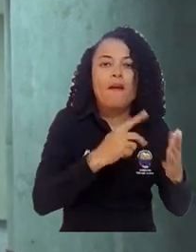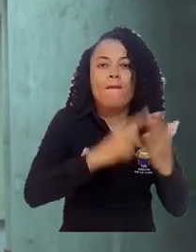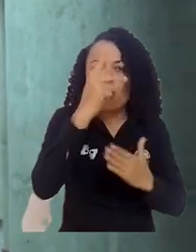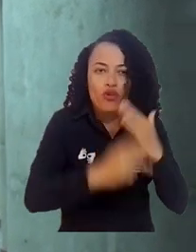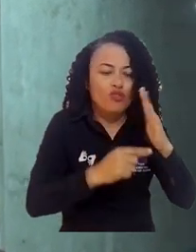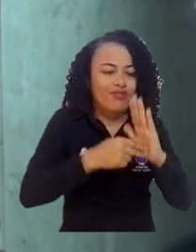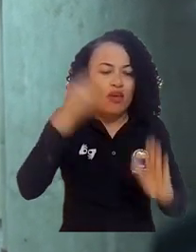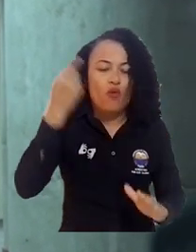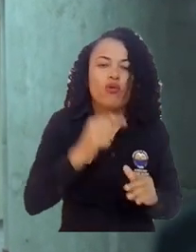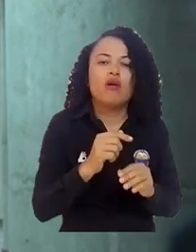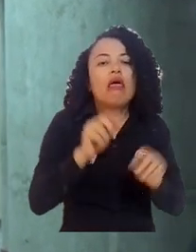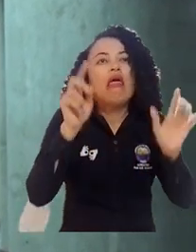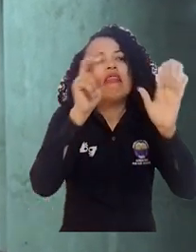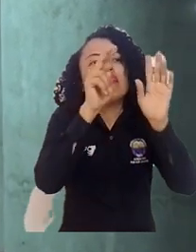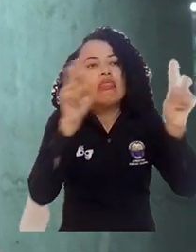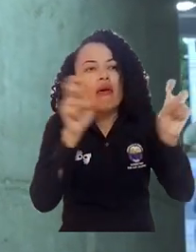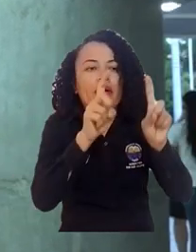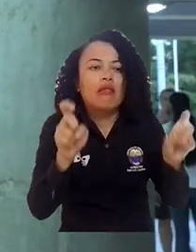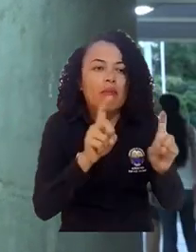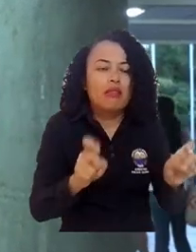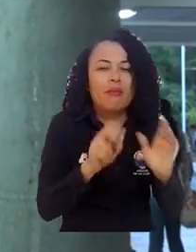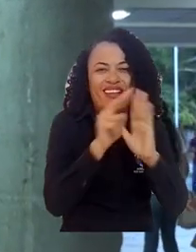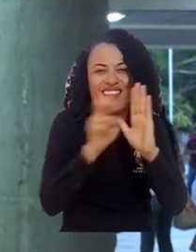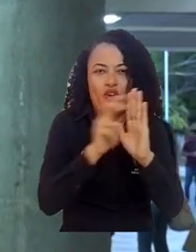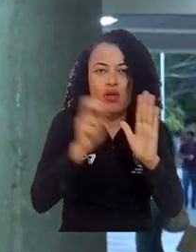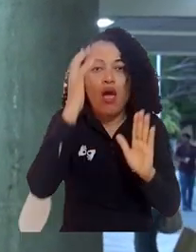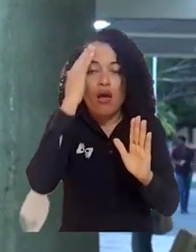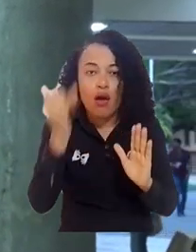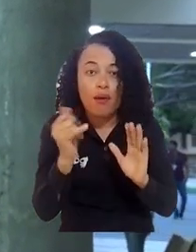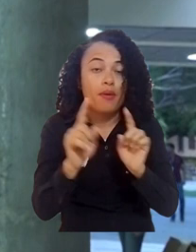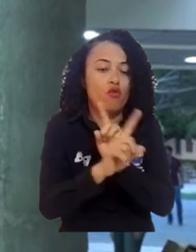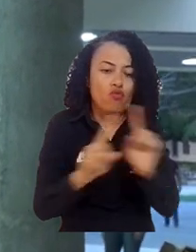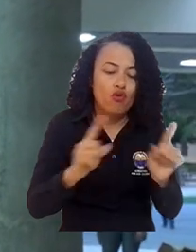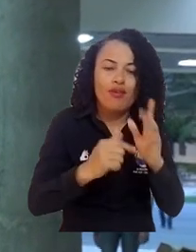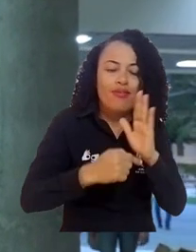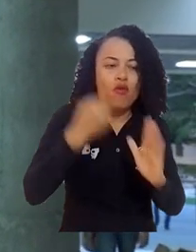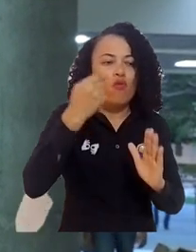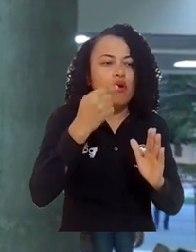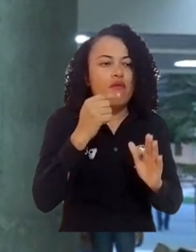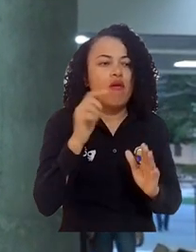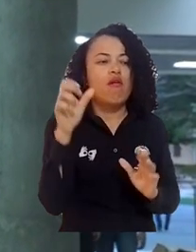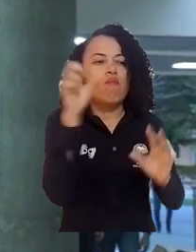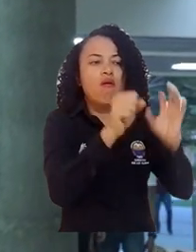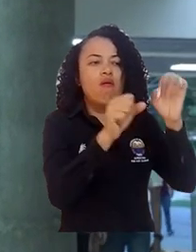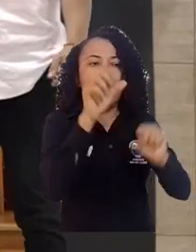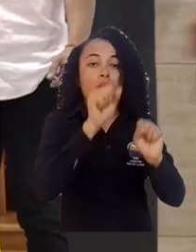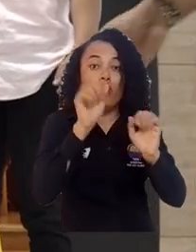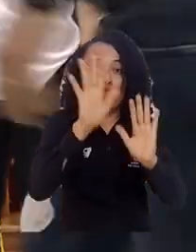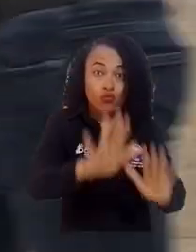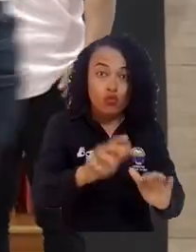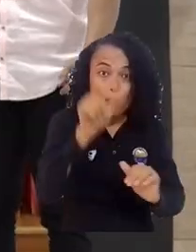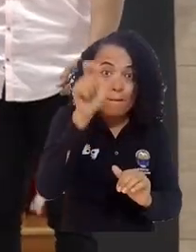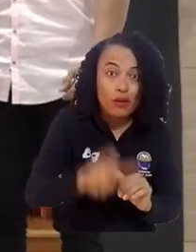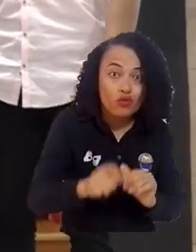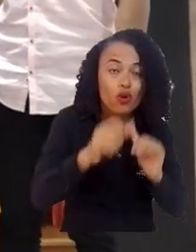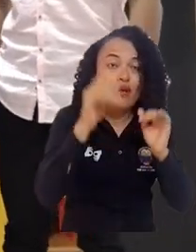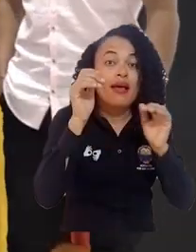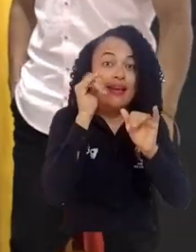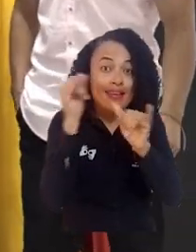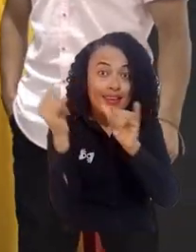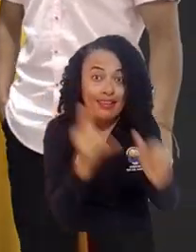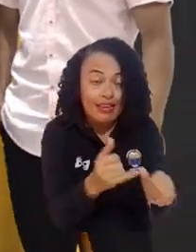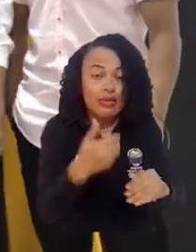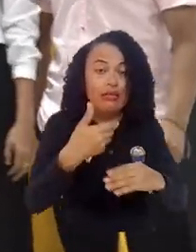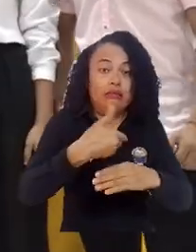proyectos porque no debemos quedarnos solos en la teoría, en la academia, sino es que desde un principio nos demos cuenta a que en la ingeniería nos